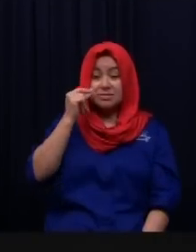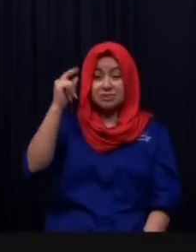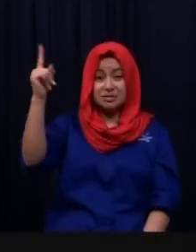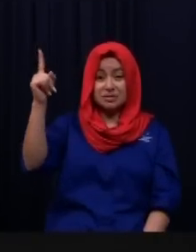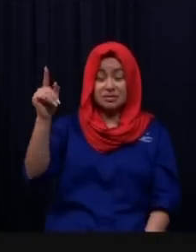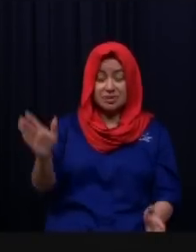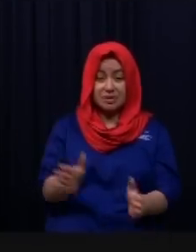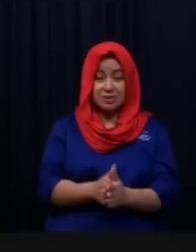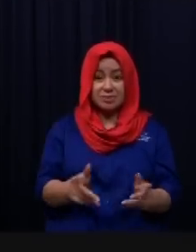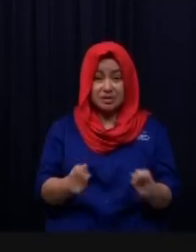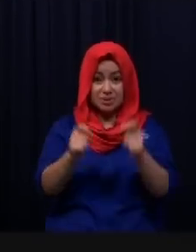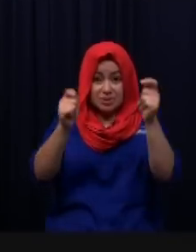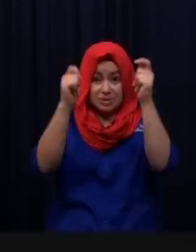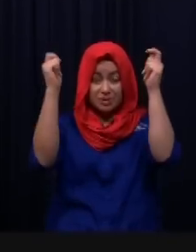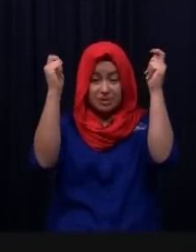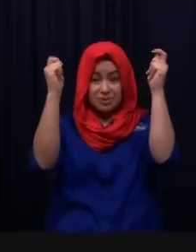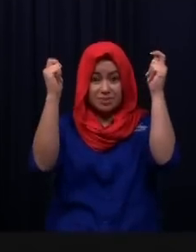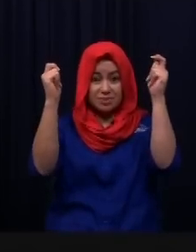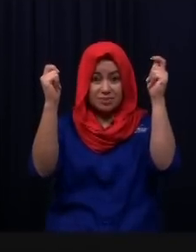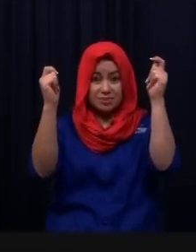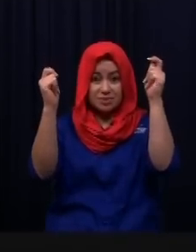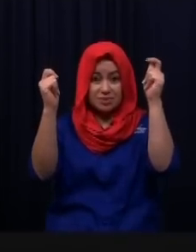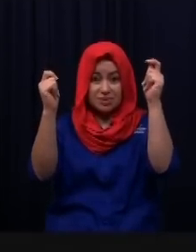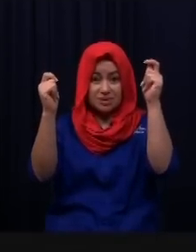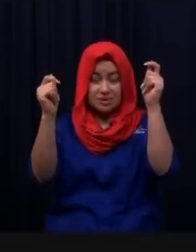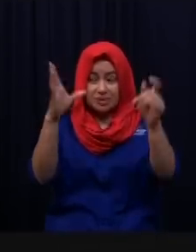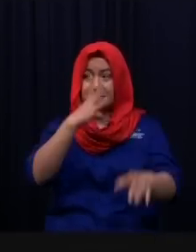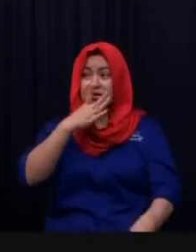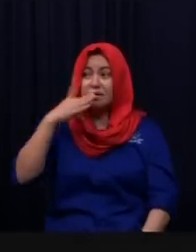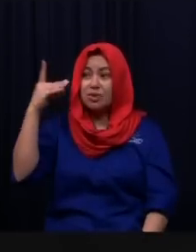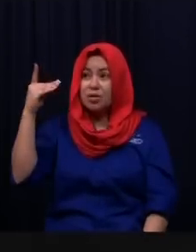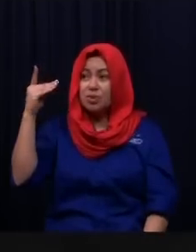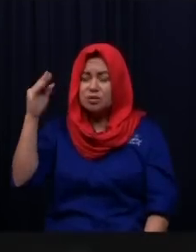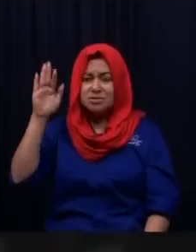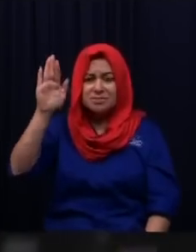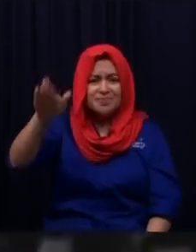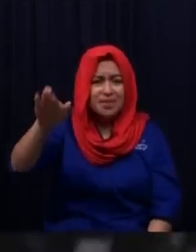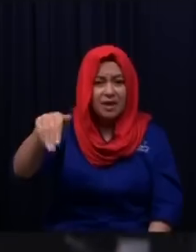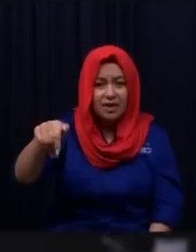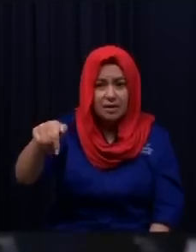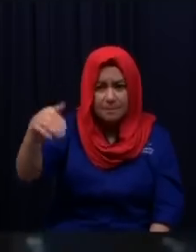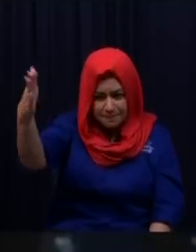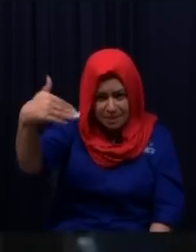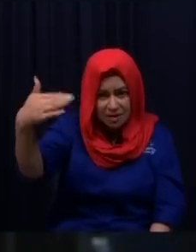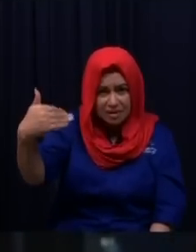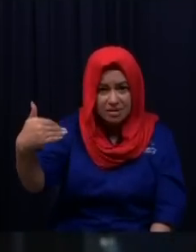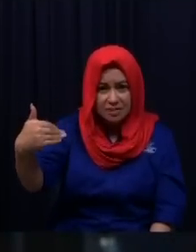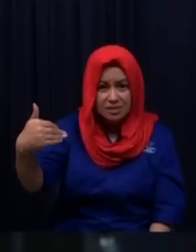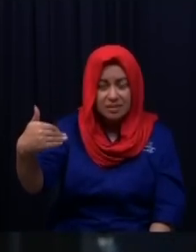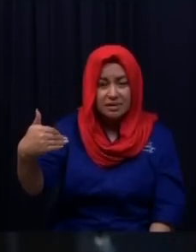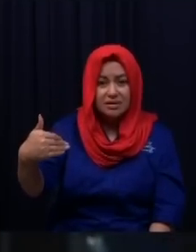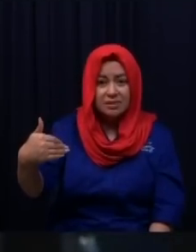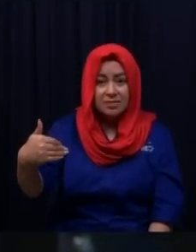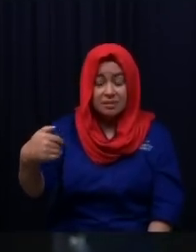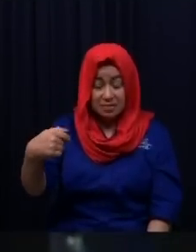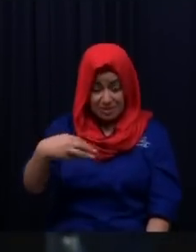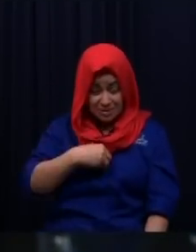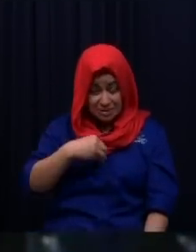Aleluya, Dios está tocando a la puerta de tu corazón. Esta es tu oportunidad. Bienvenido, hermano.